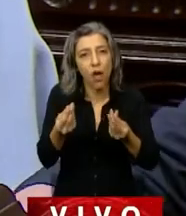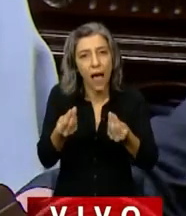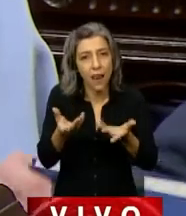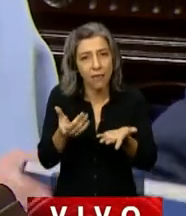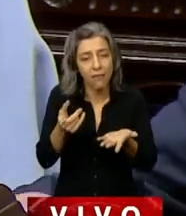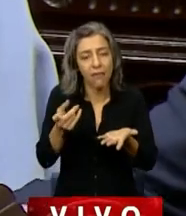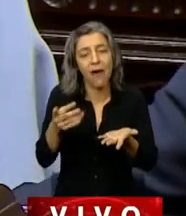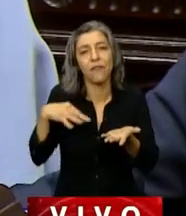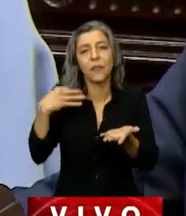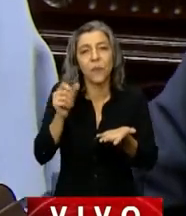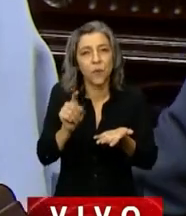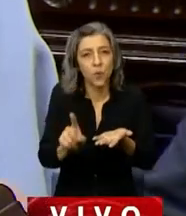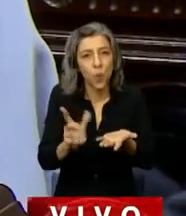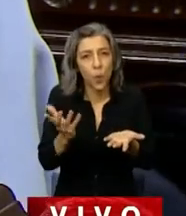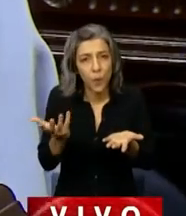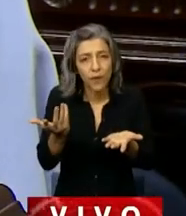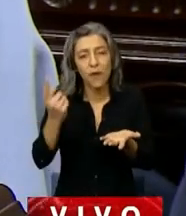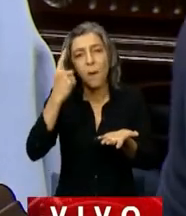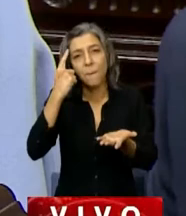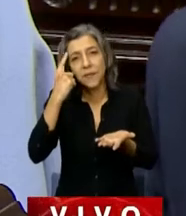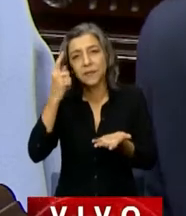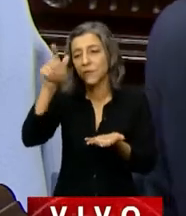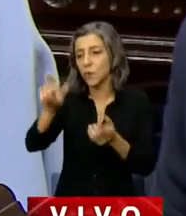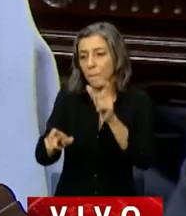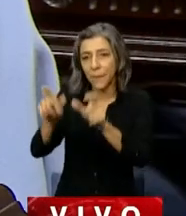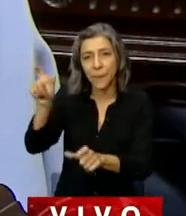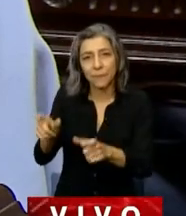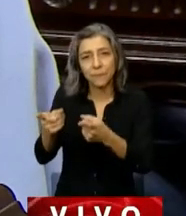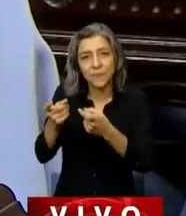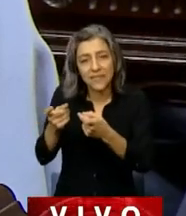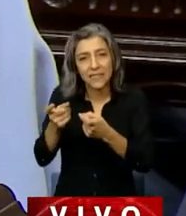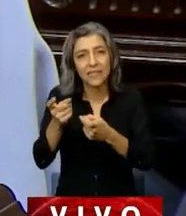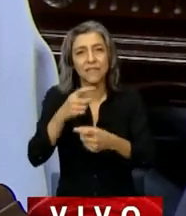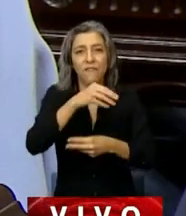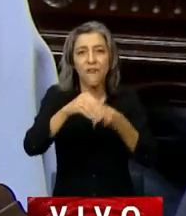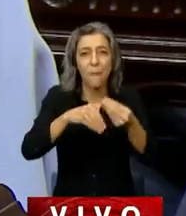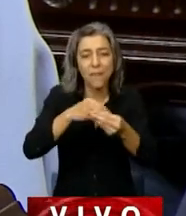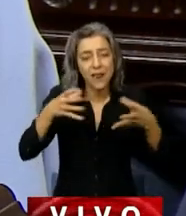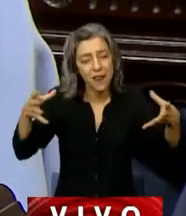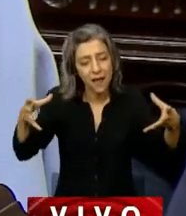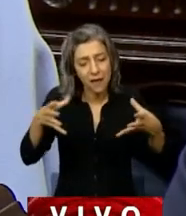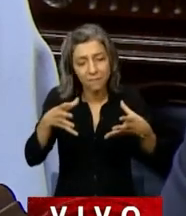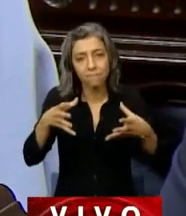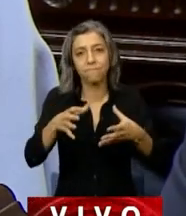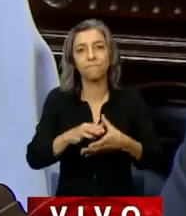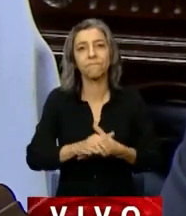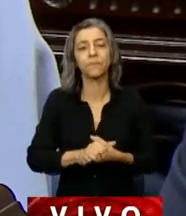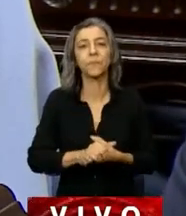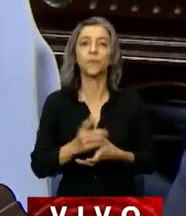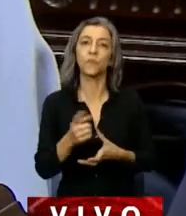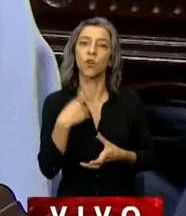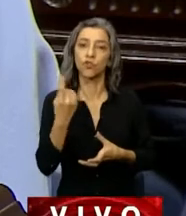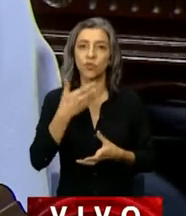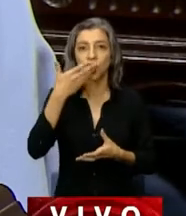las personas con sus afectos, su familia, su círculo social y familiar. Y cuando hablamos